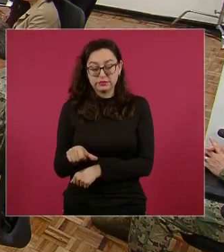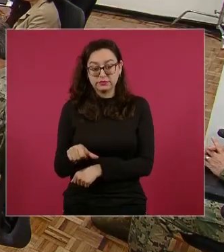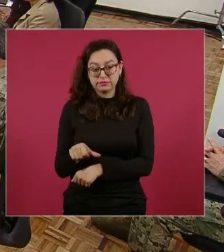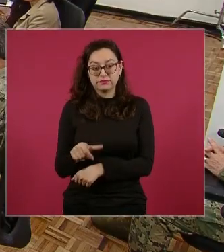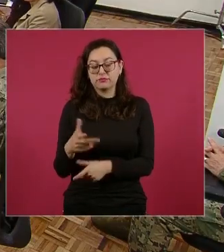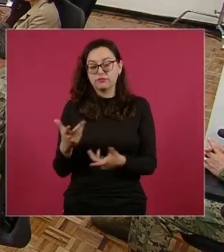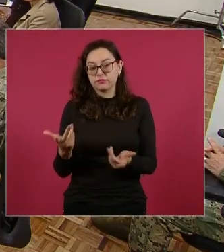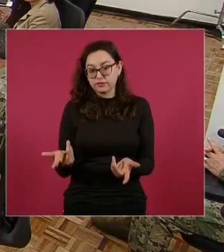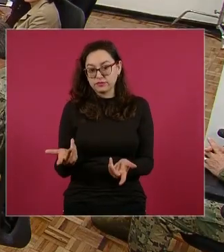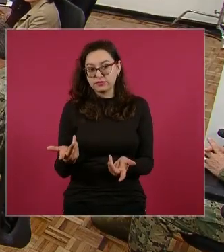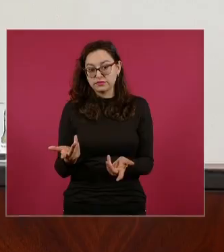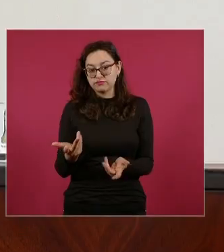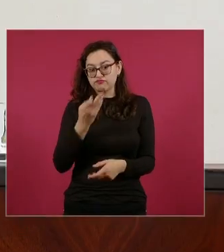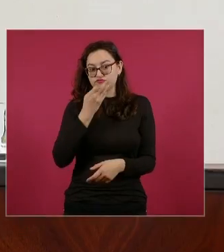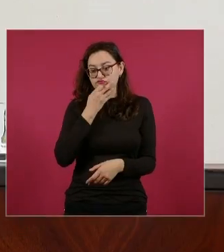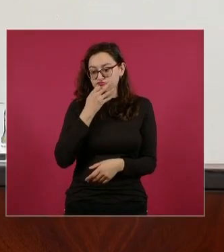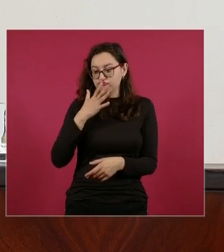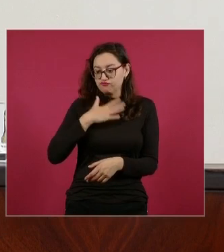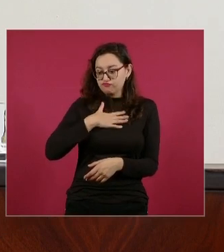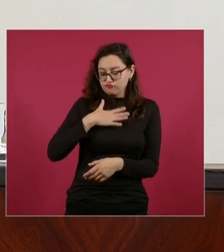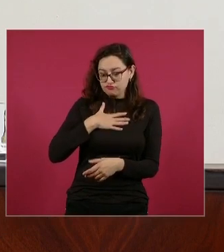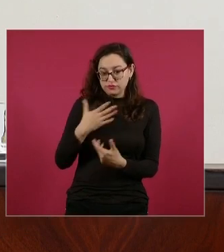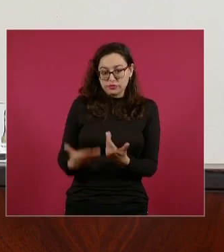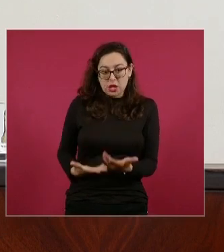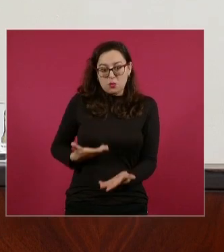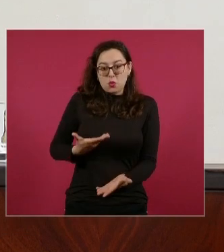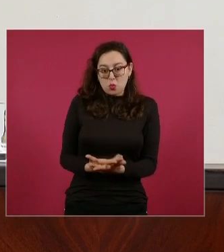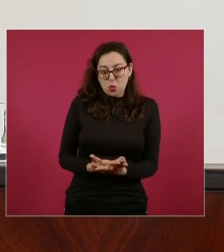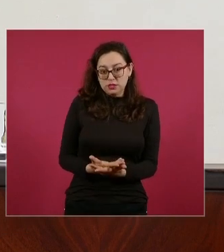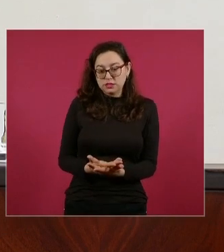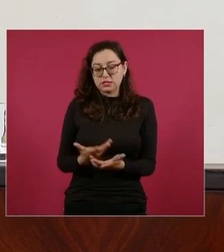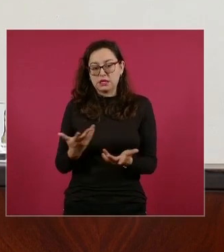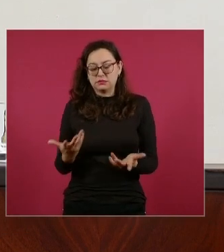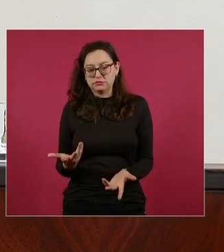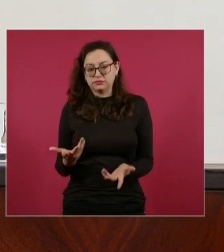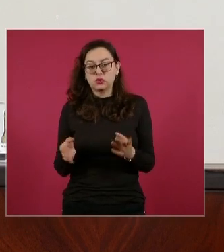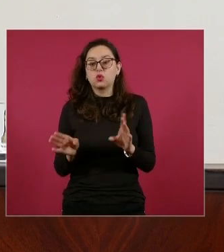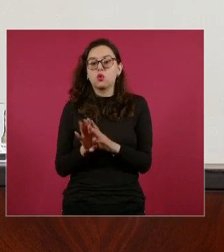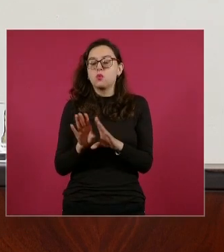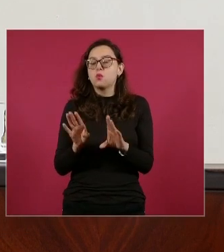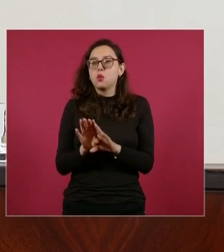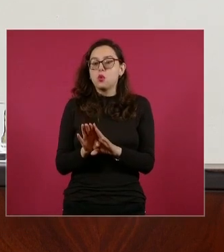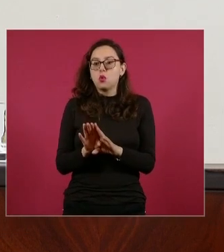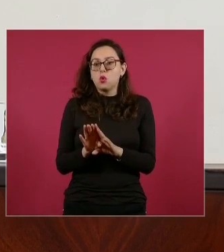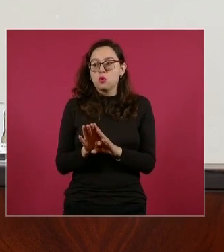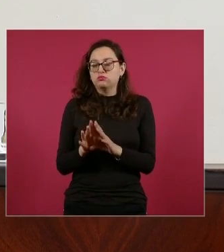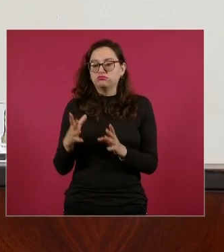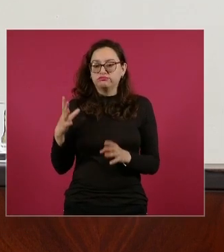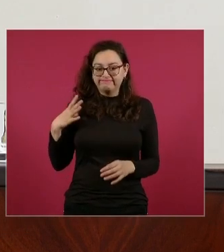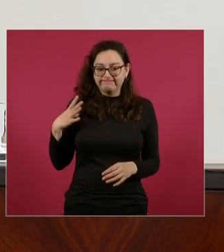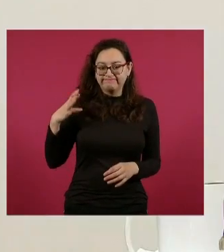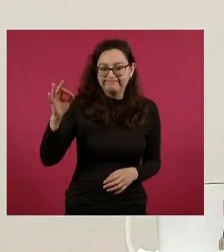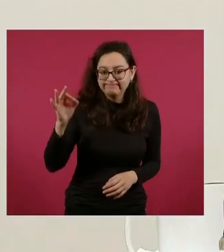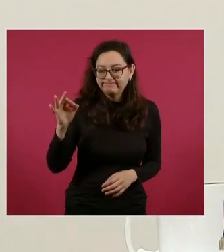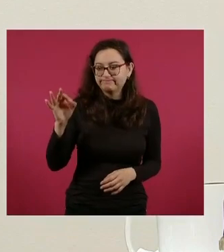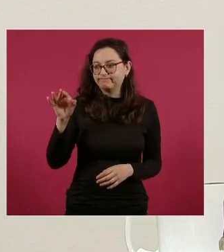nos hicieran propuestas para ayudar en todo lo que